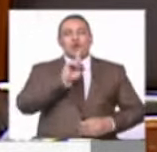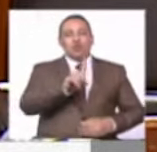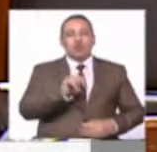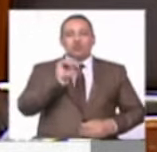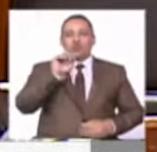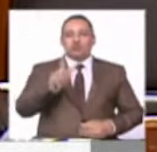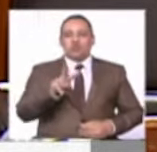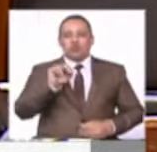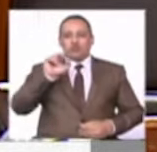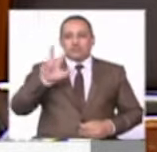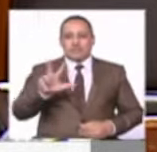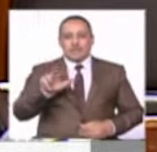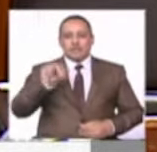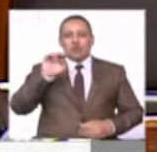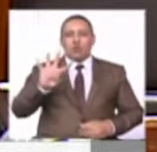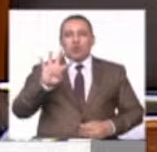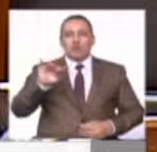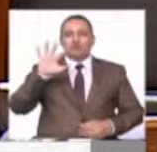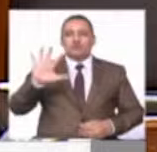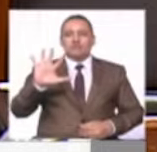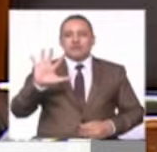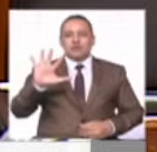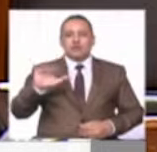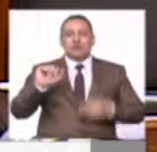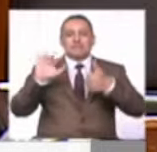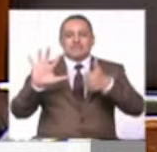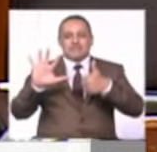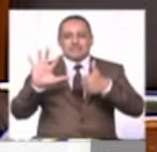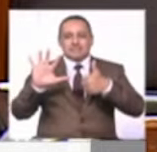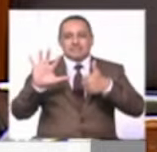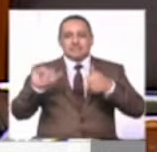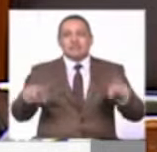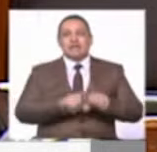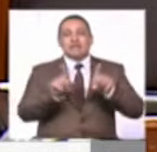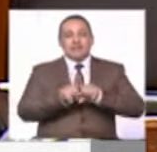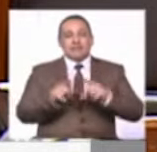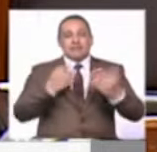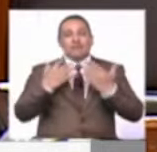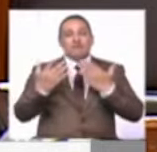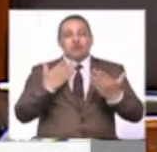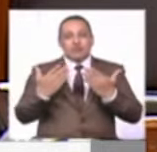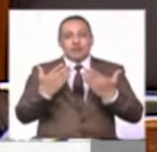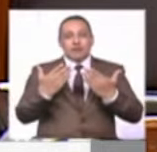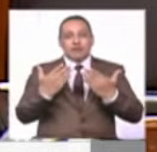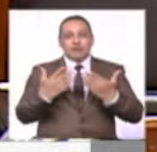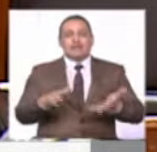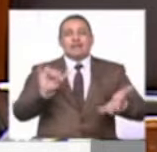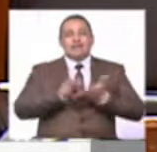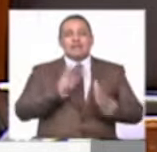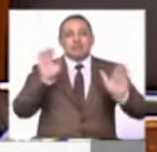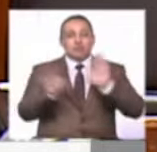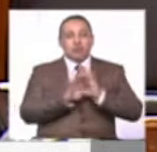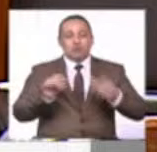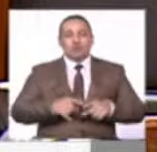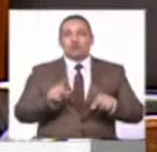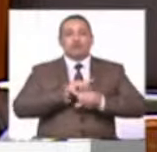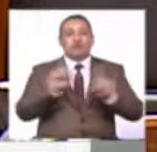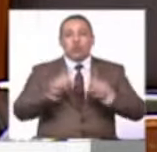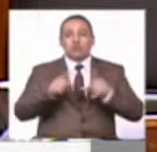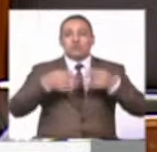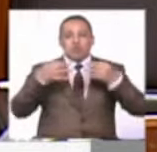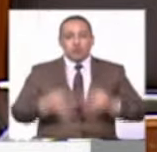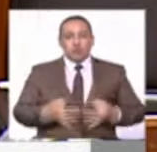2 3 4 5 y 6 de de tal forma que si se deja de cumplir